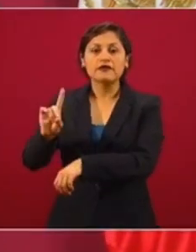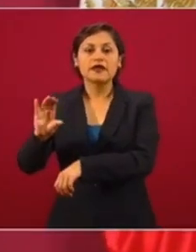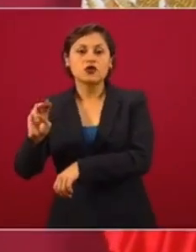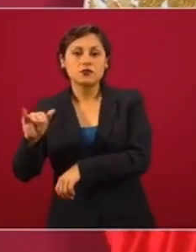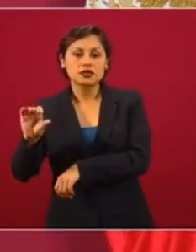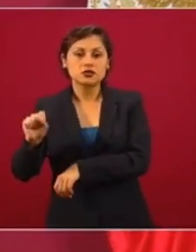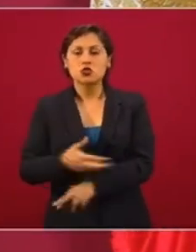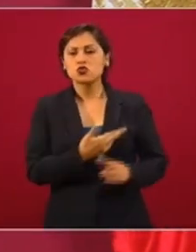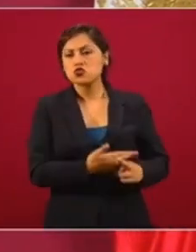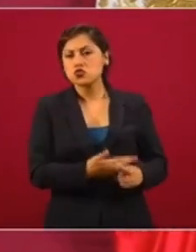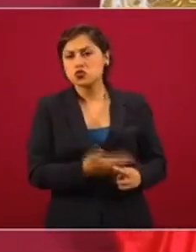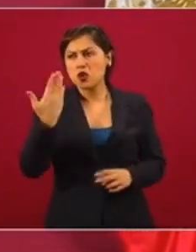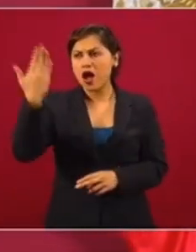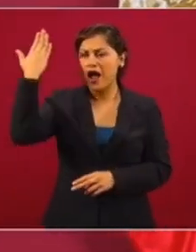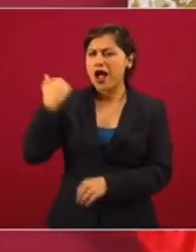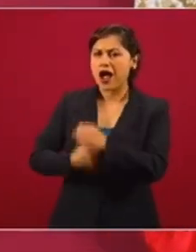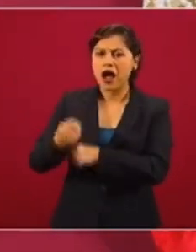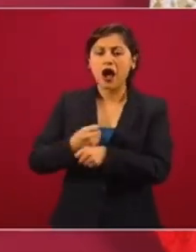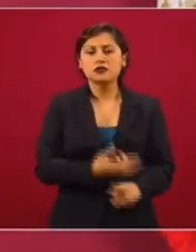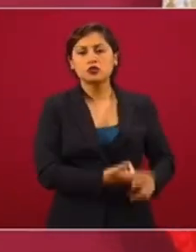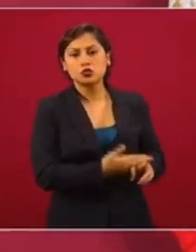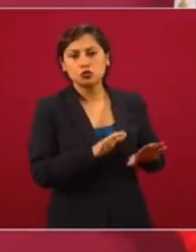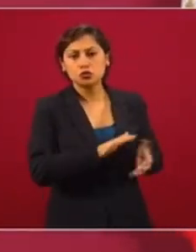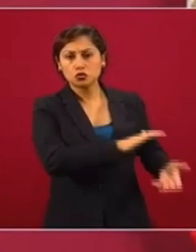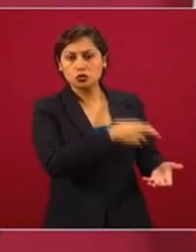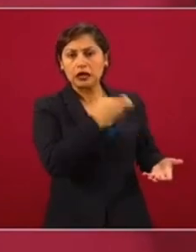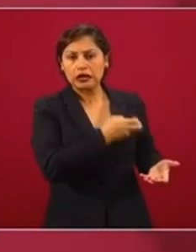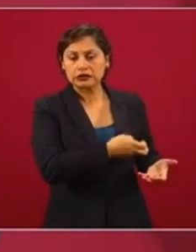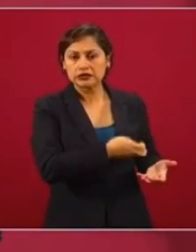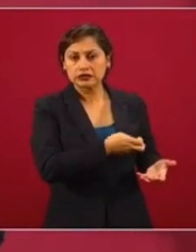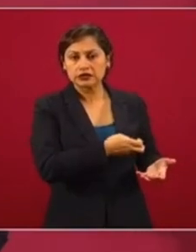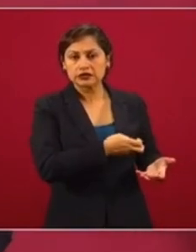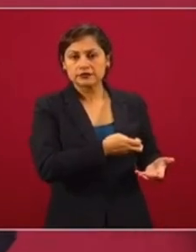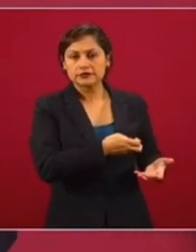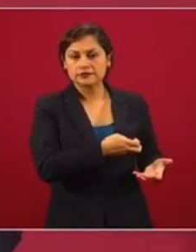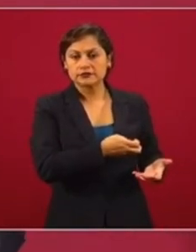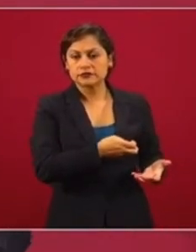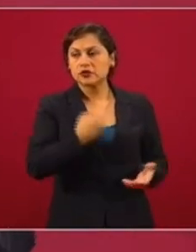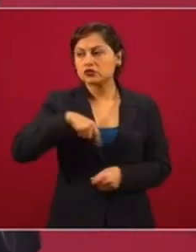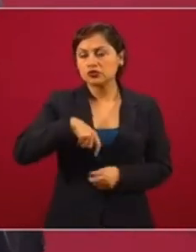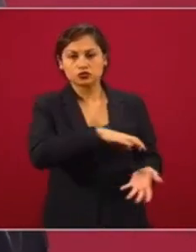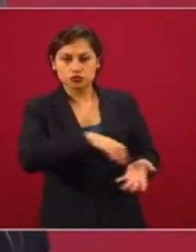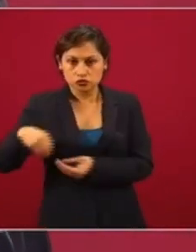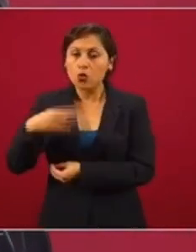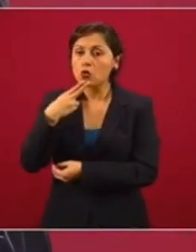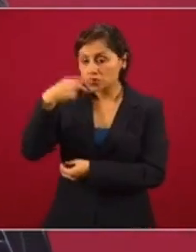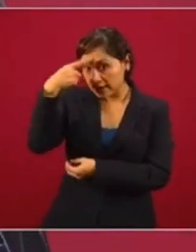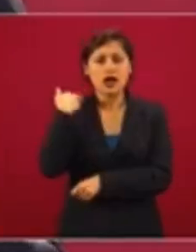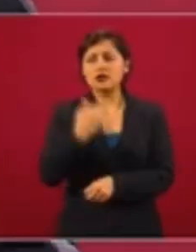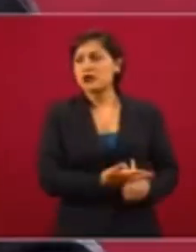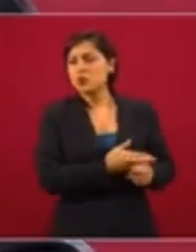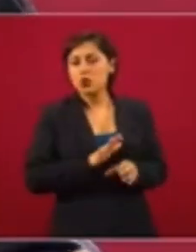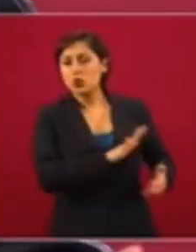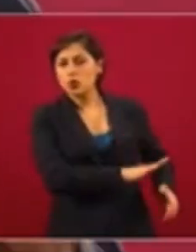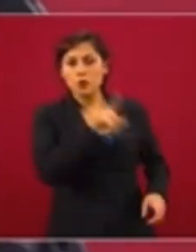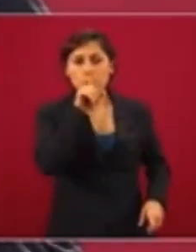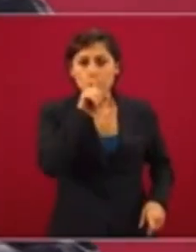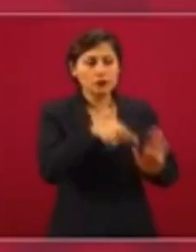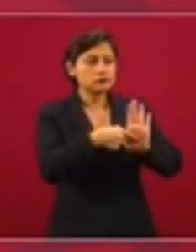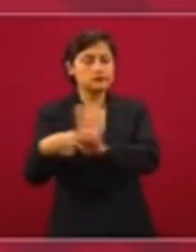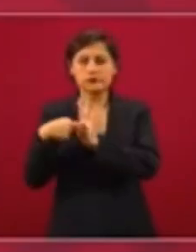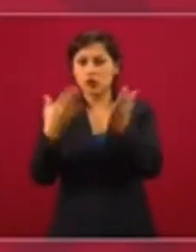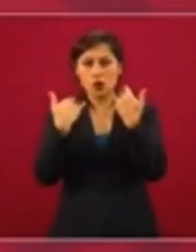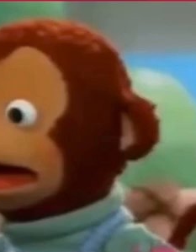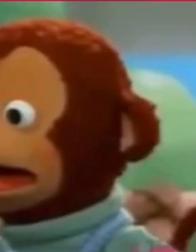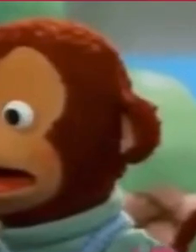habían muchísimos y que se manejaban recursos de manera discrecional, sin transparencia. Pues, todo esto nos va a